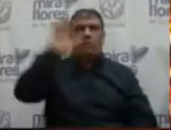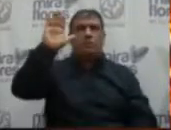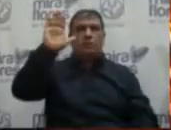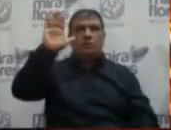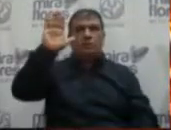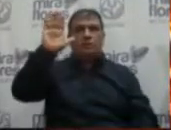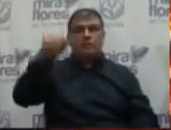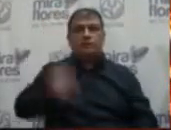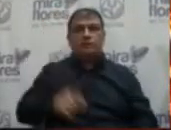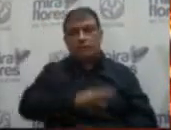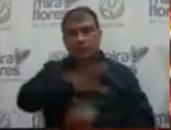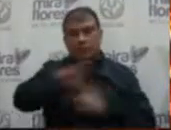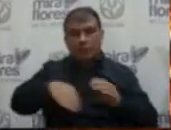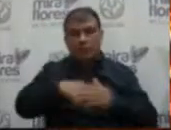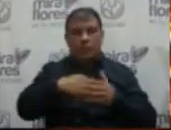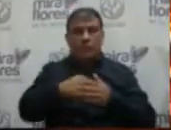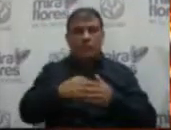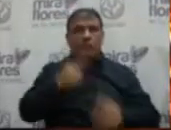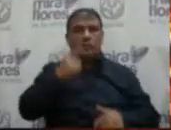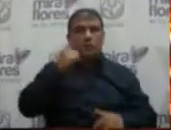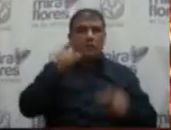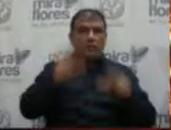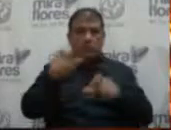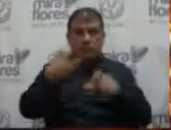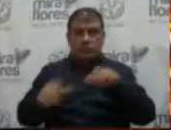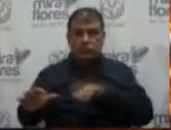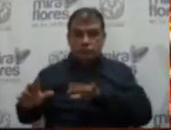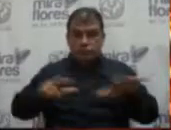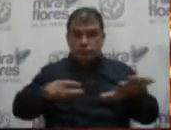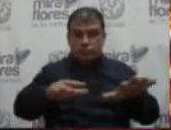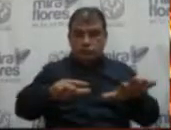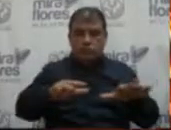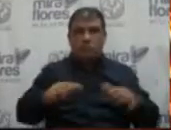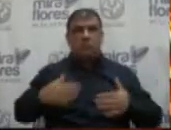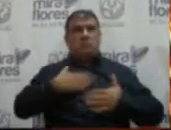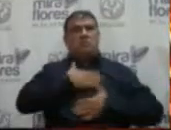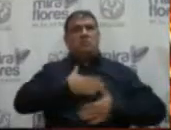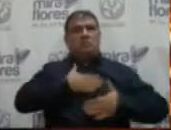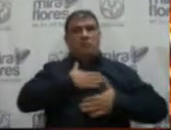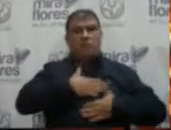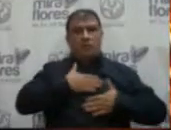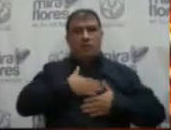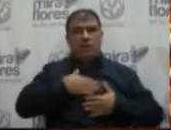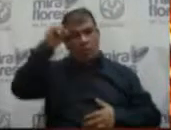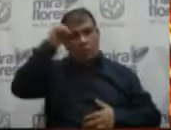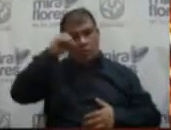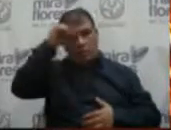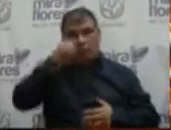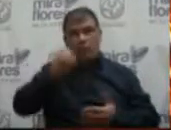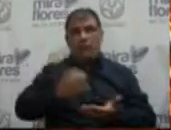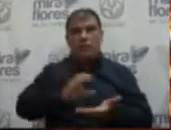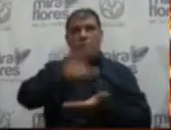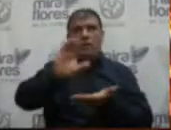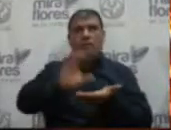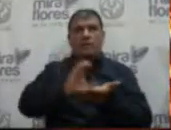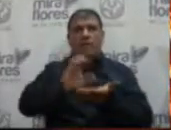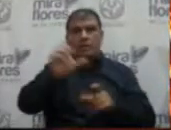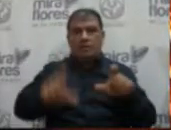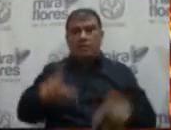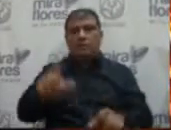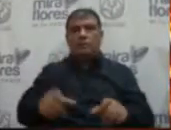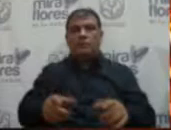ella. Todos los señores concurrentes por sí y satisfechos de la opinión de los habitantes de la capital